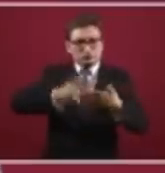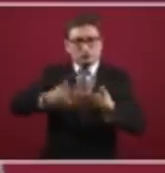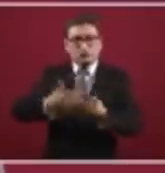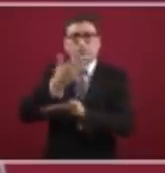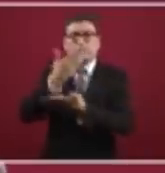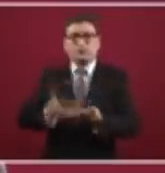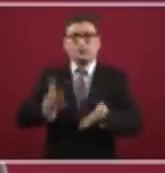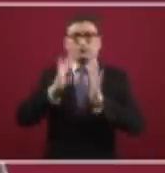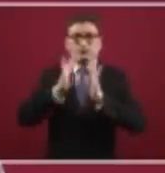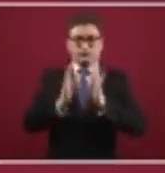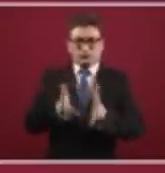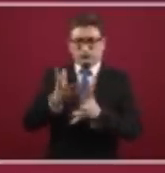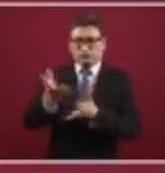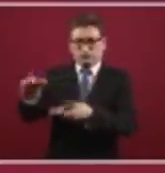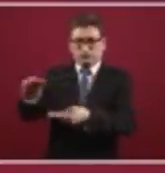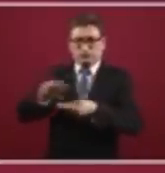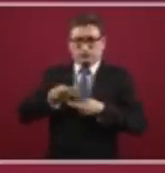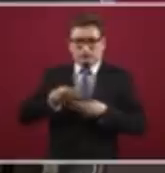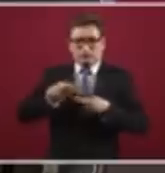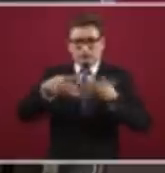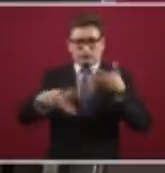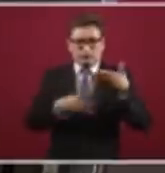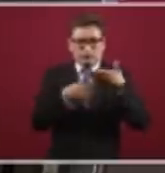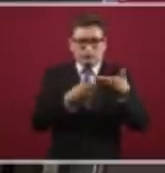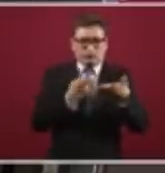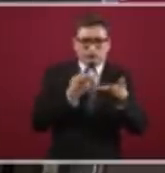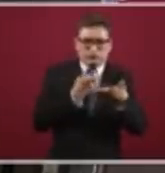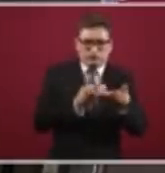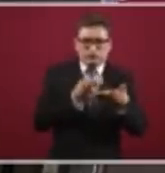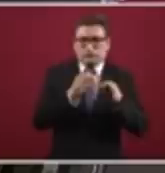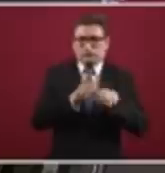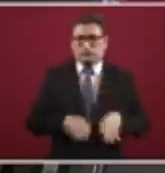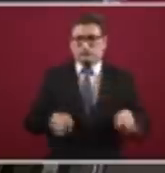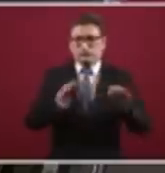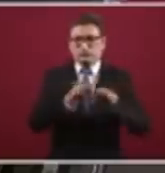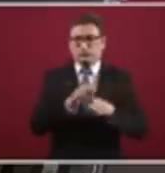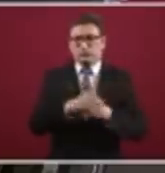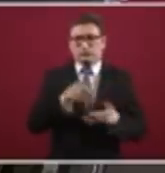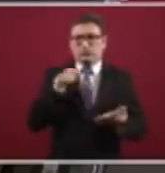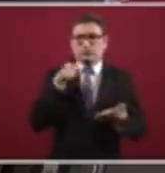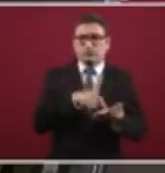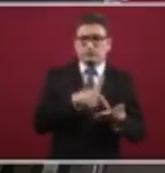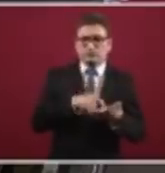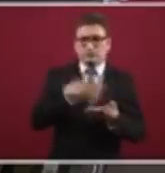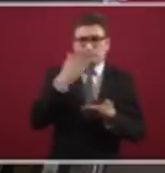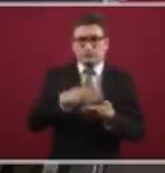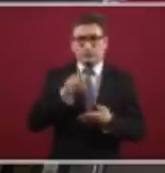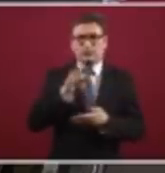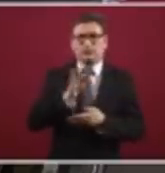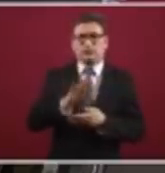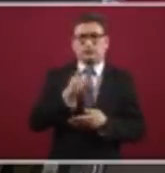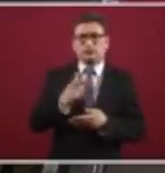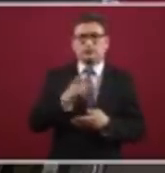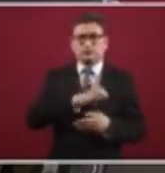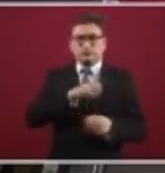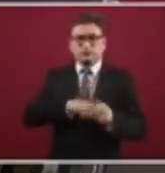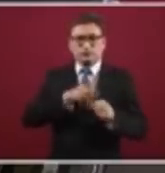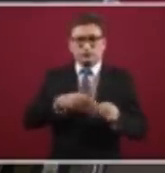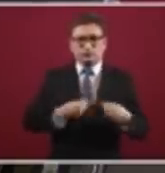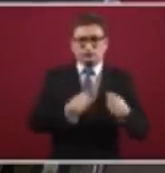parte ya de los documentos que han sido integrados entregados a la fiscalía especial